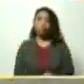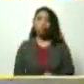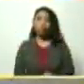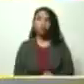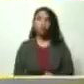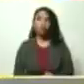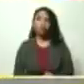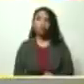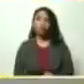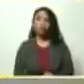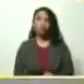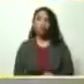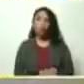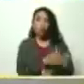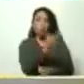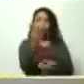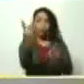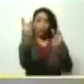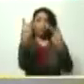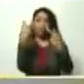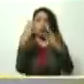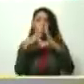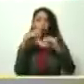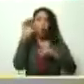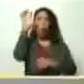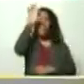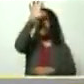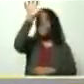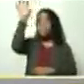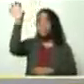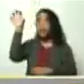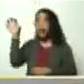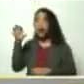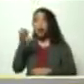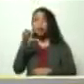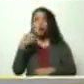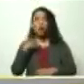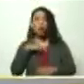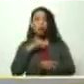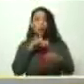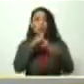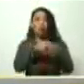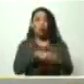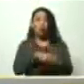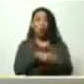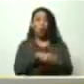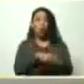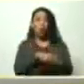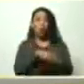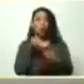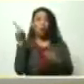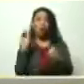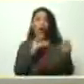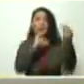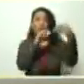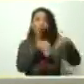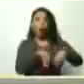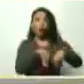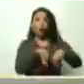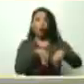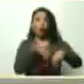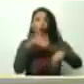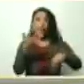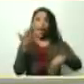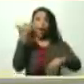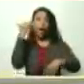fíjate tú que todos los países del hemisferio somos suscriptores del pacto que crea el